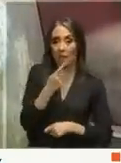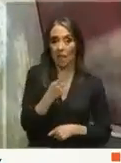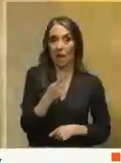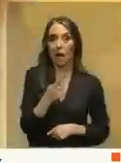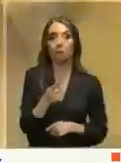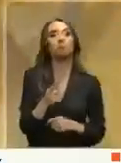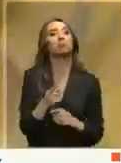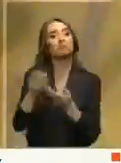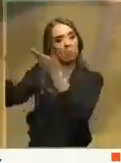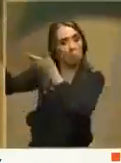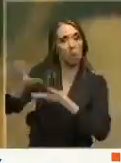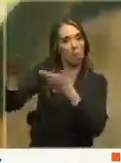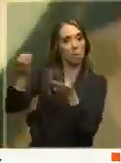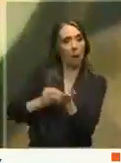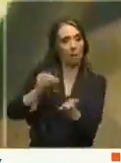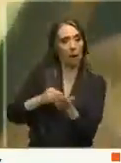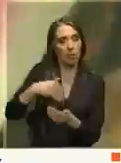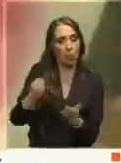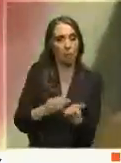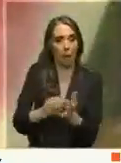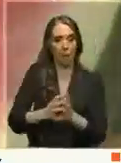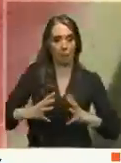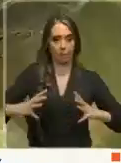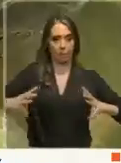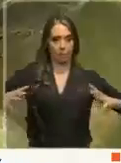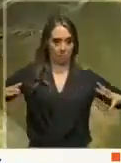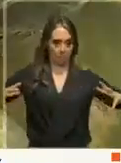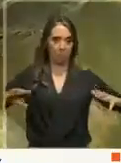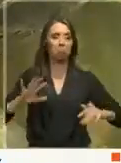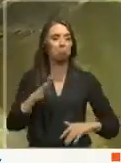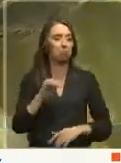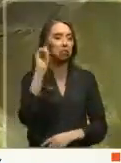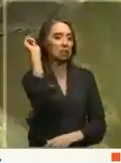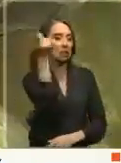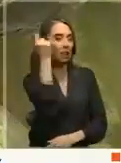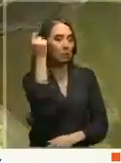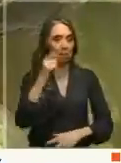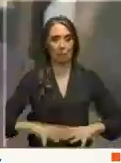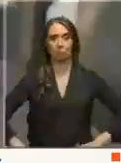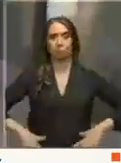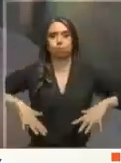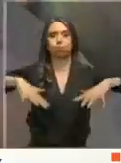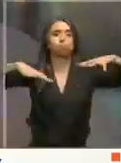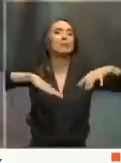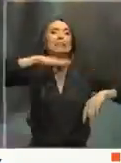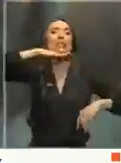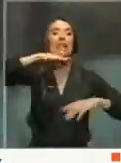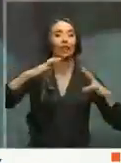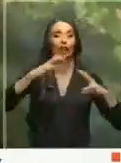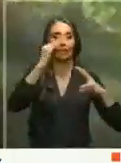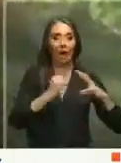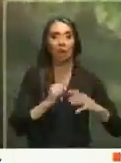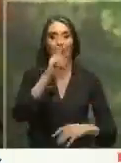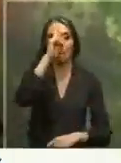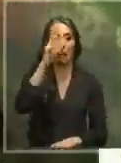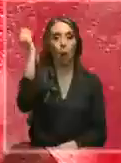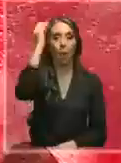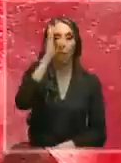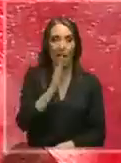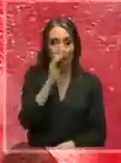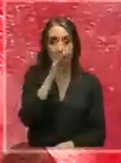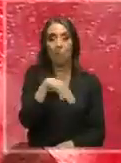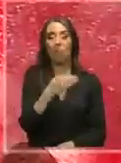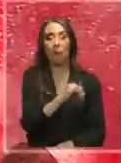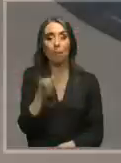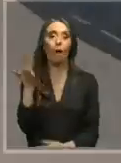de llegarles y que cada vez habrán más. Ellos creen que en septiembre estará repleto de sandías, peruanas, brasileñas y ya un poco después